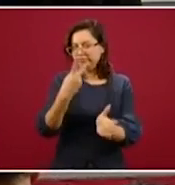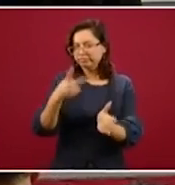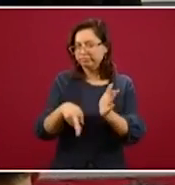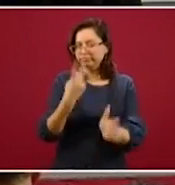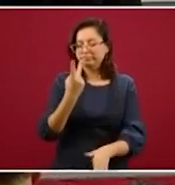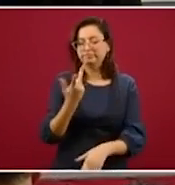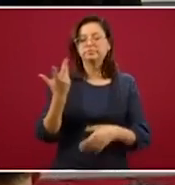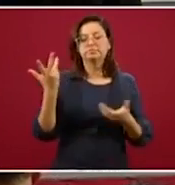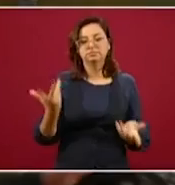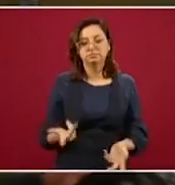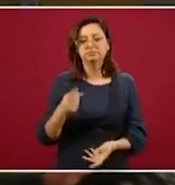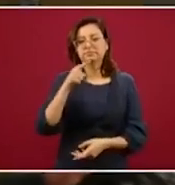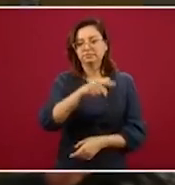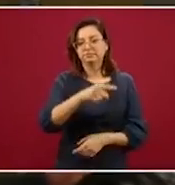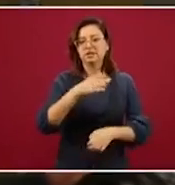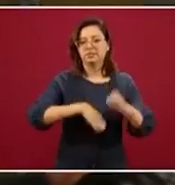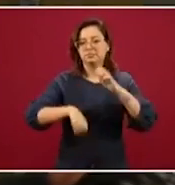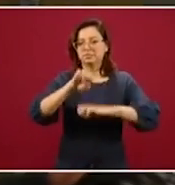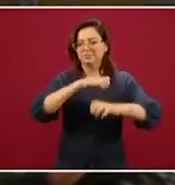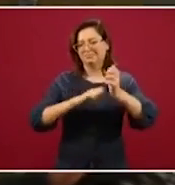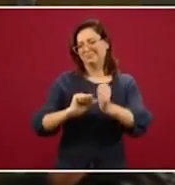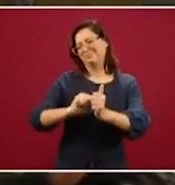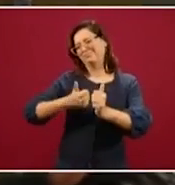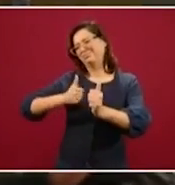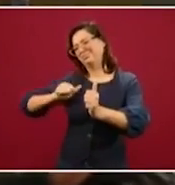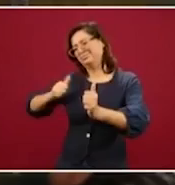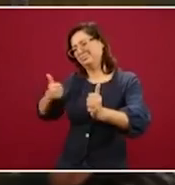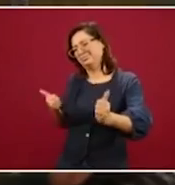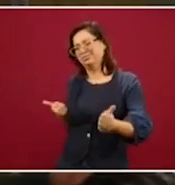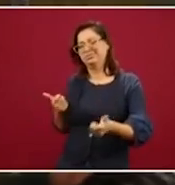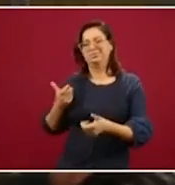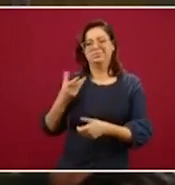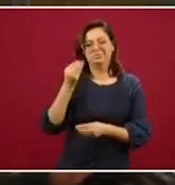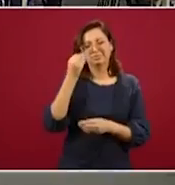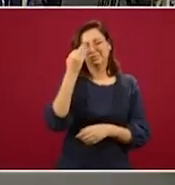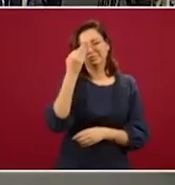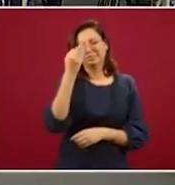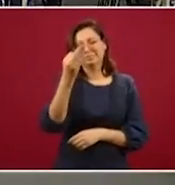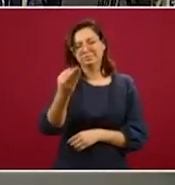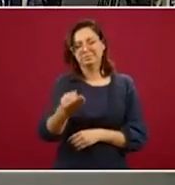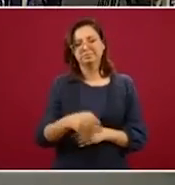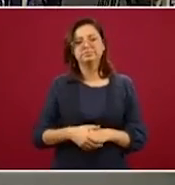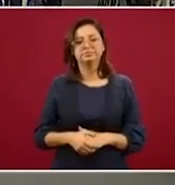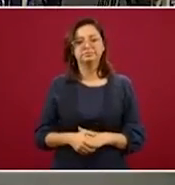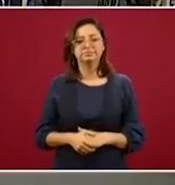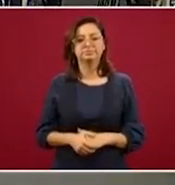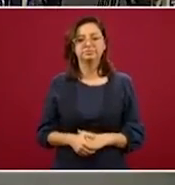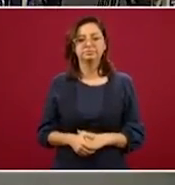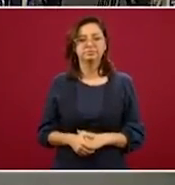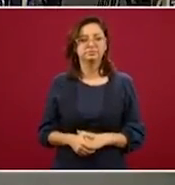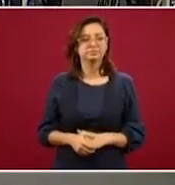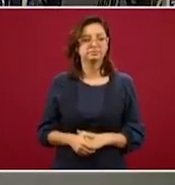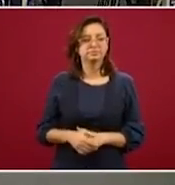empresa es la que ha provocado los atrasos de más de un año, ya que tiene la terminación de la carretera. Muchas gracias. Muy bien. Mire,